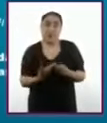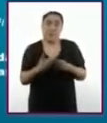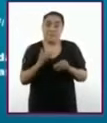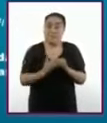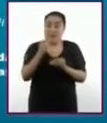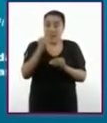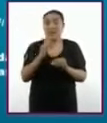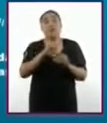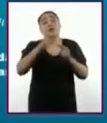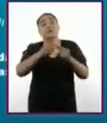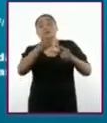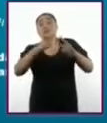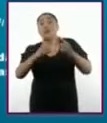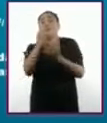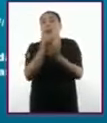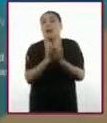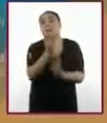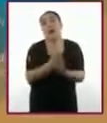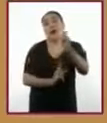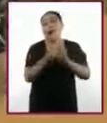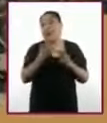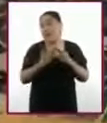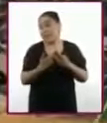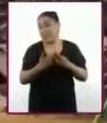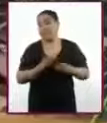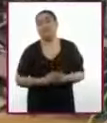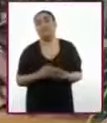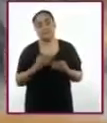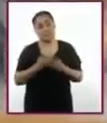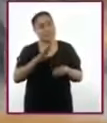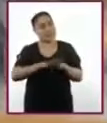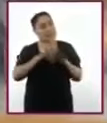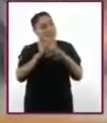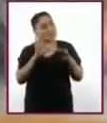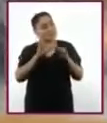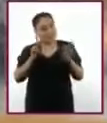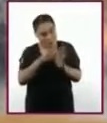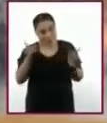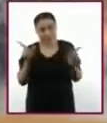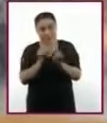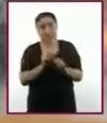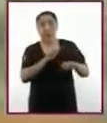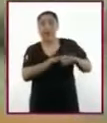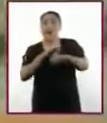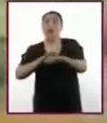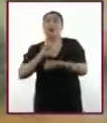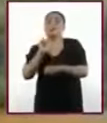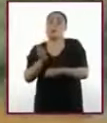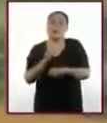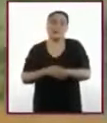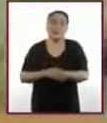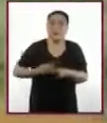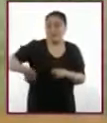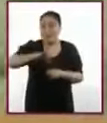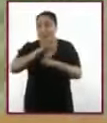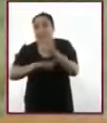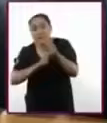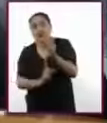es menor que el de pastos. Para recapitular, vale la pena apuntar que los organismos obtenemos la energía